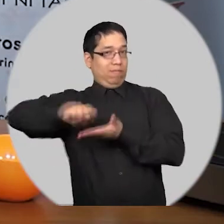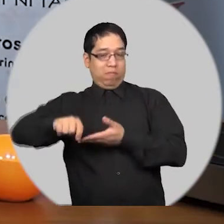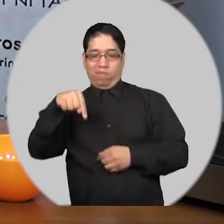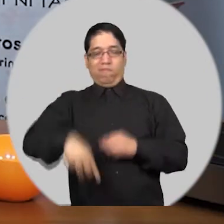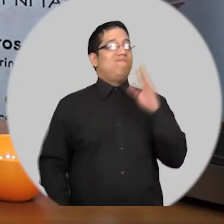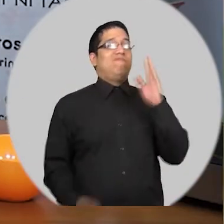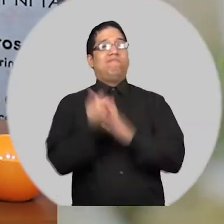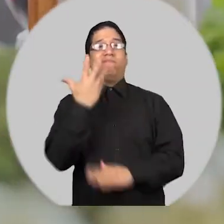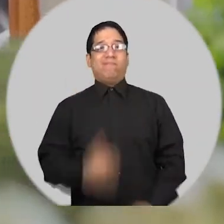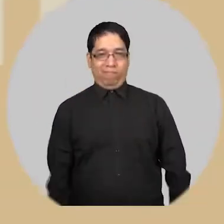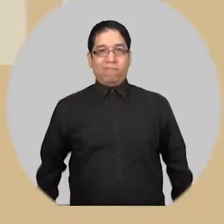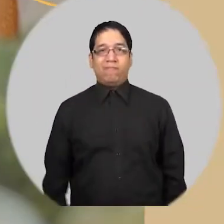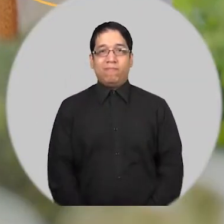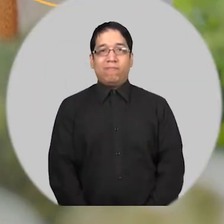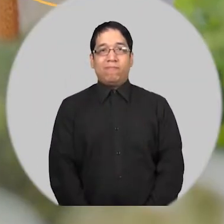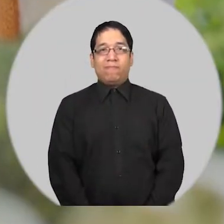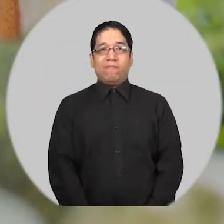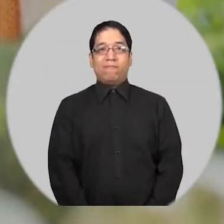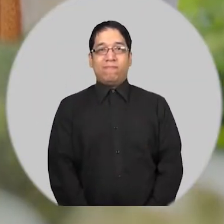y ahora arrancamos.